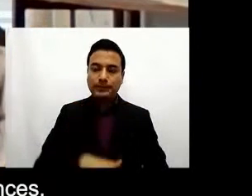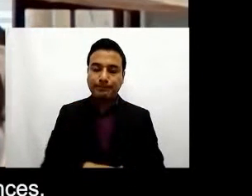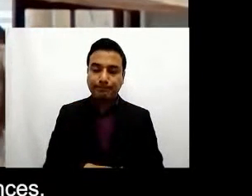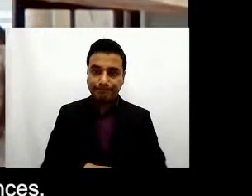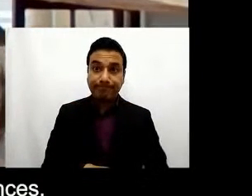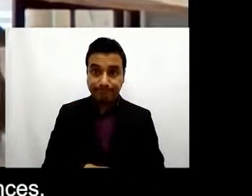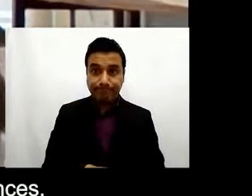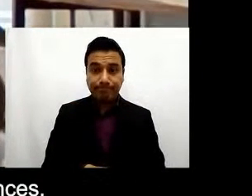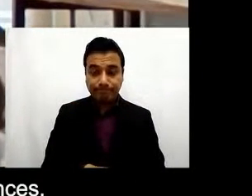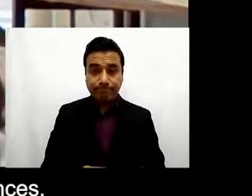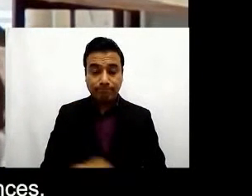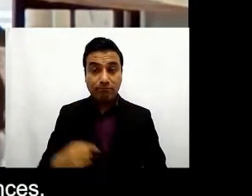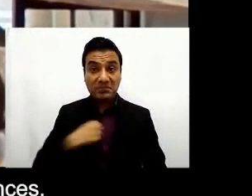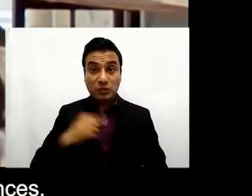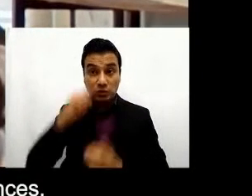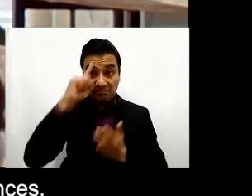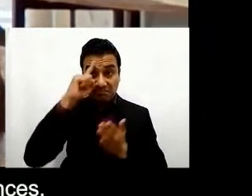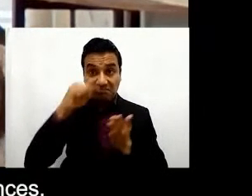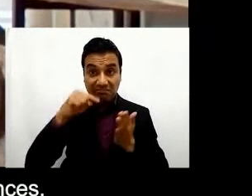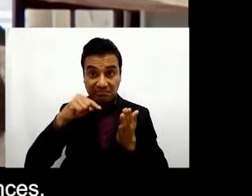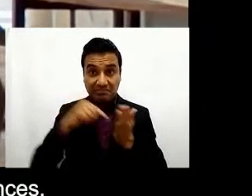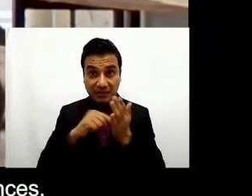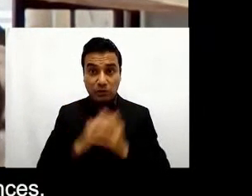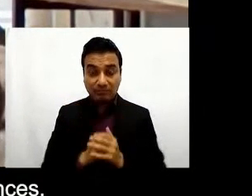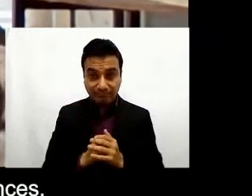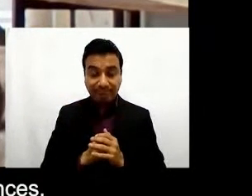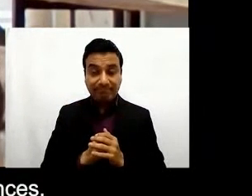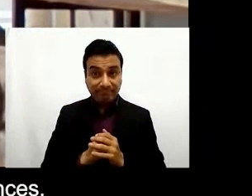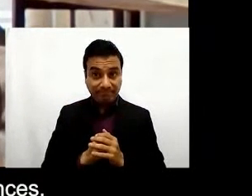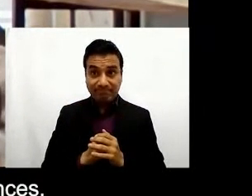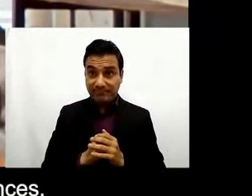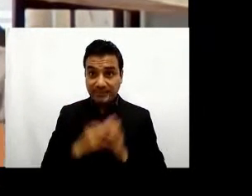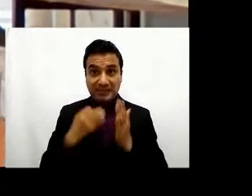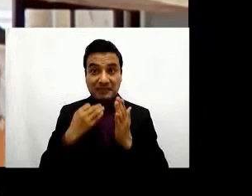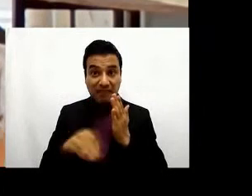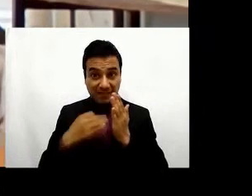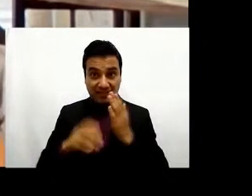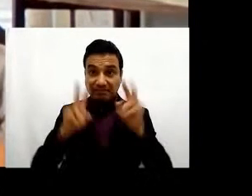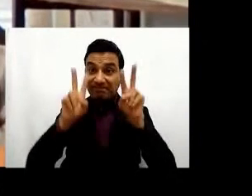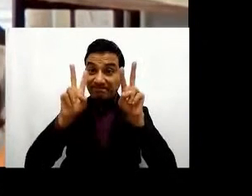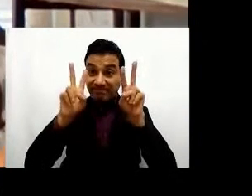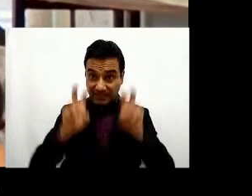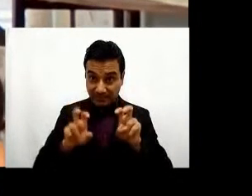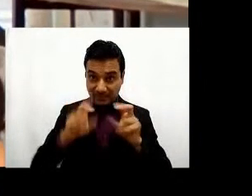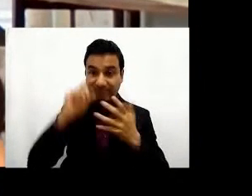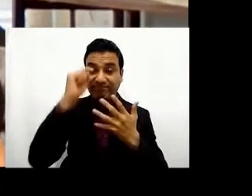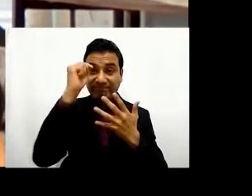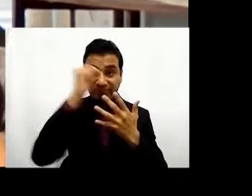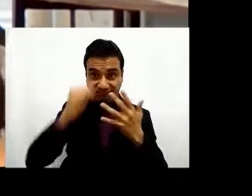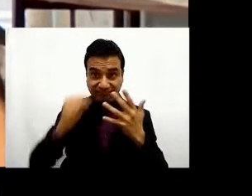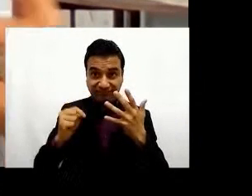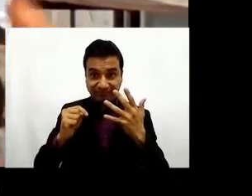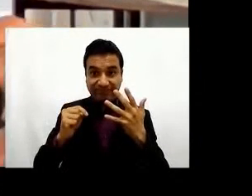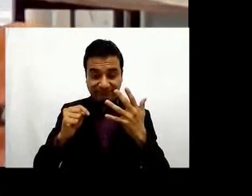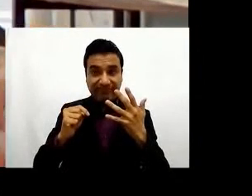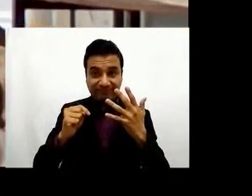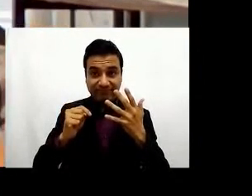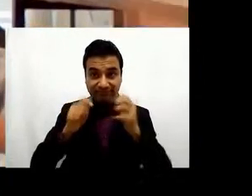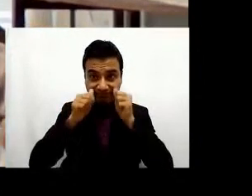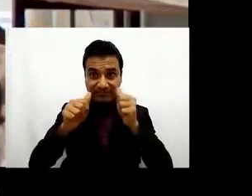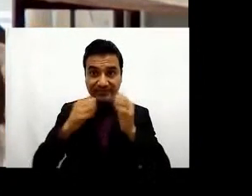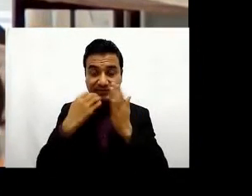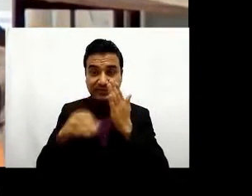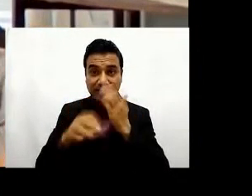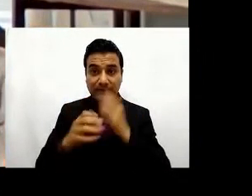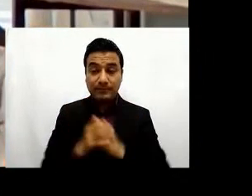hay, creo, una gran agenda pendiente y que, digamos, con